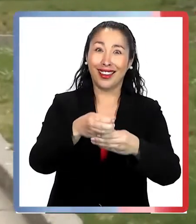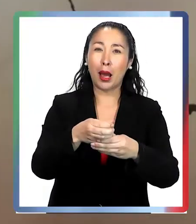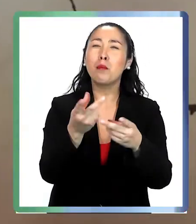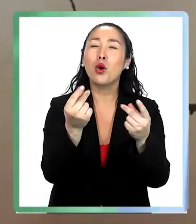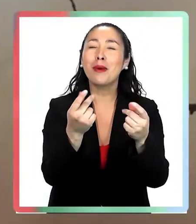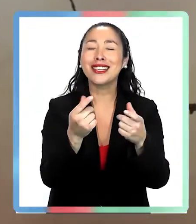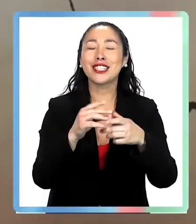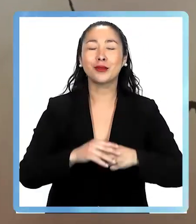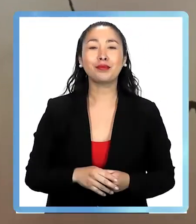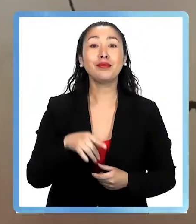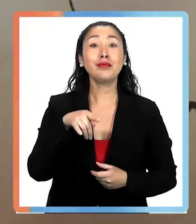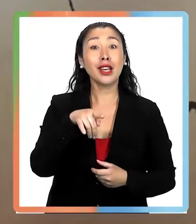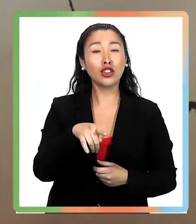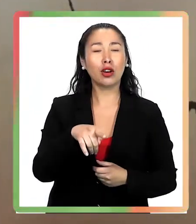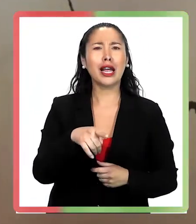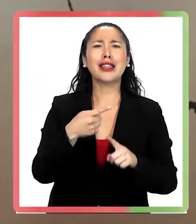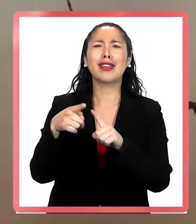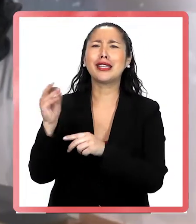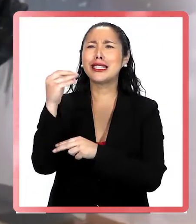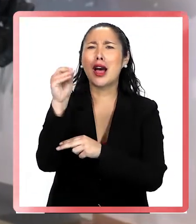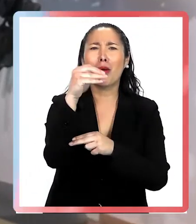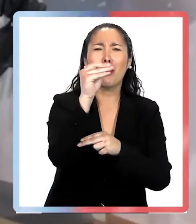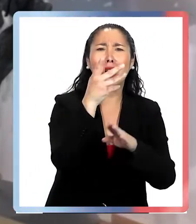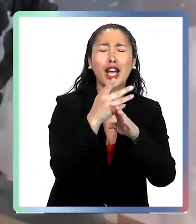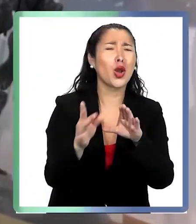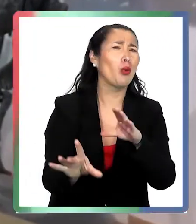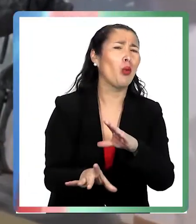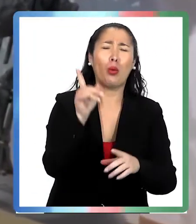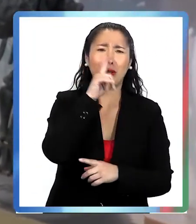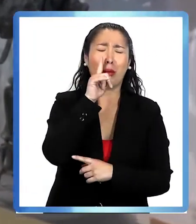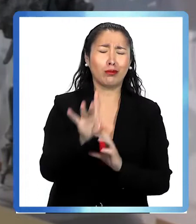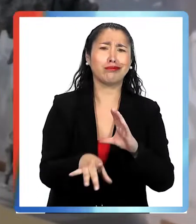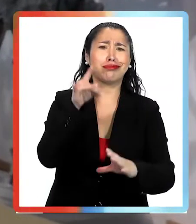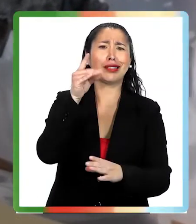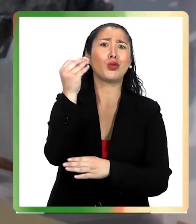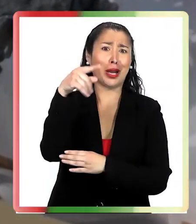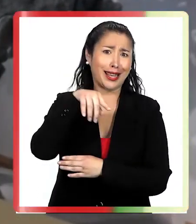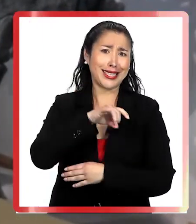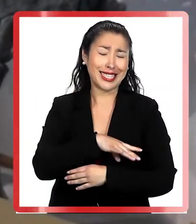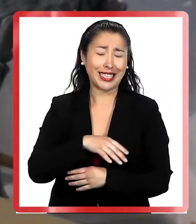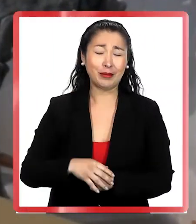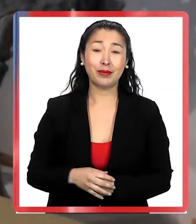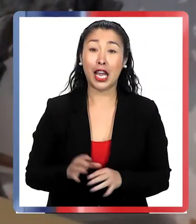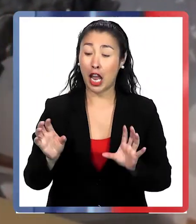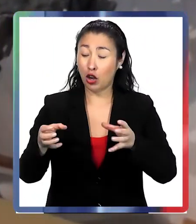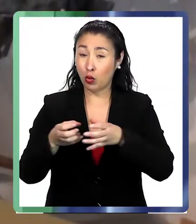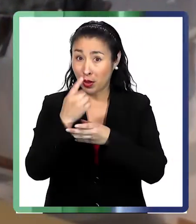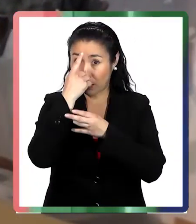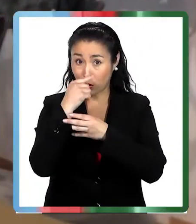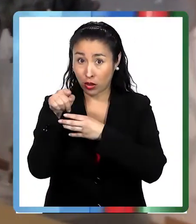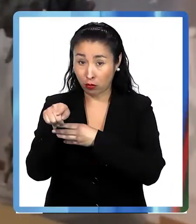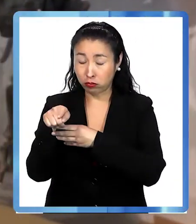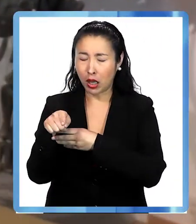internacional. Este espacio alberga un ejemplar del Chilesaurus, último descubrimiento de un dinosaurio en nuestro país. El trabajo que realiza el equipo